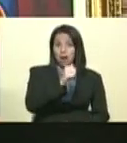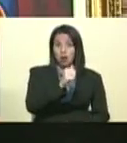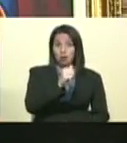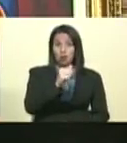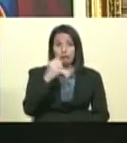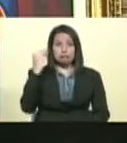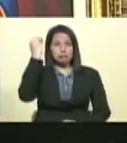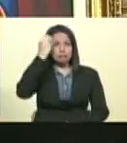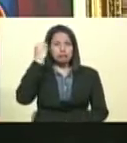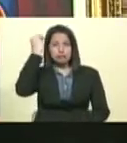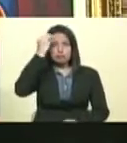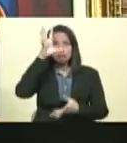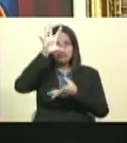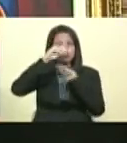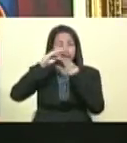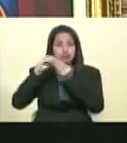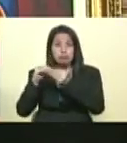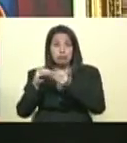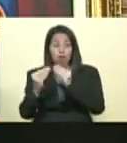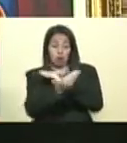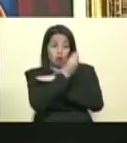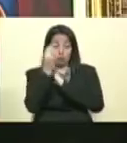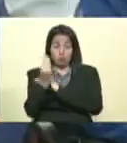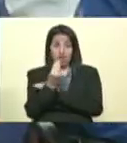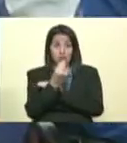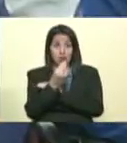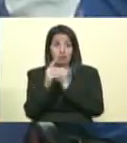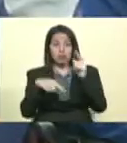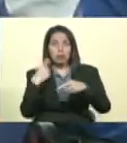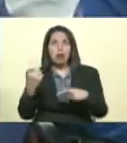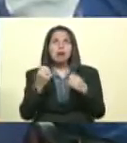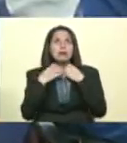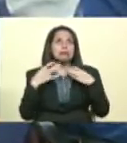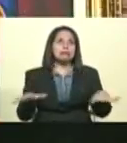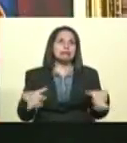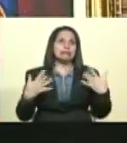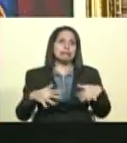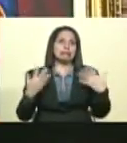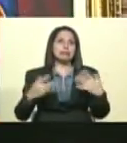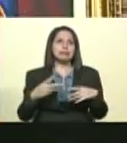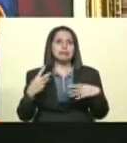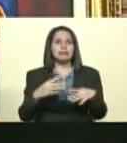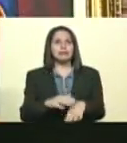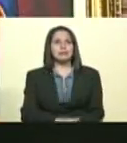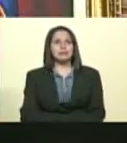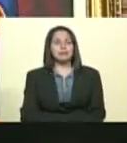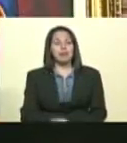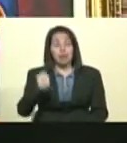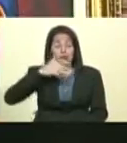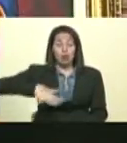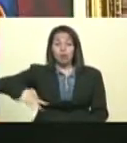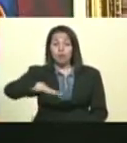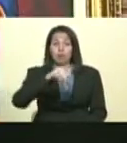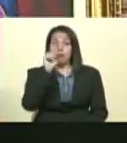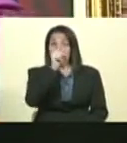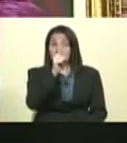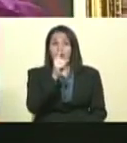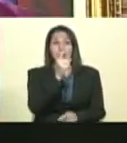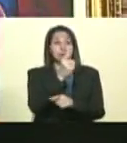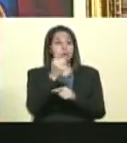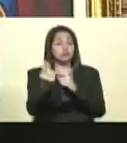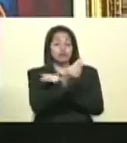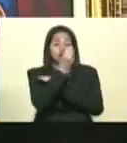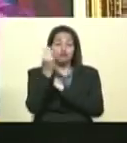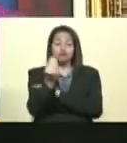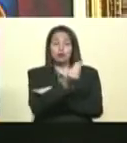sacar conclusiones, porque el que no cuida lo que tiene, a pedir se queda. Y el pueblo venezolano tiene que cuidar las posiciones de